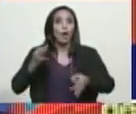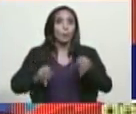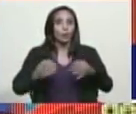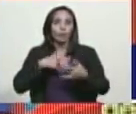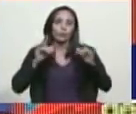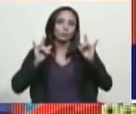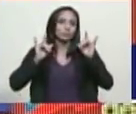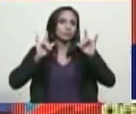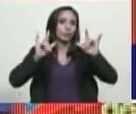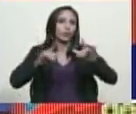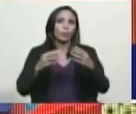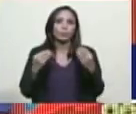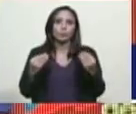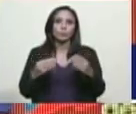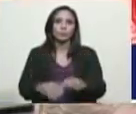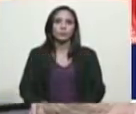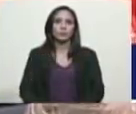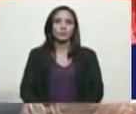mucho.